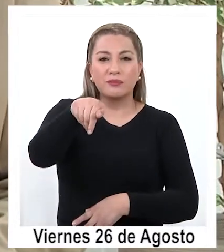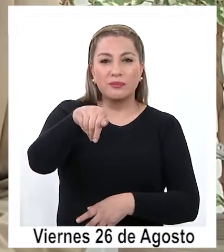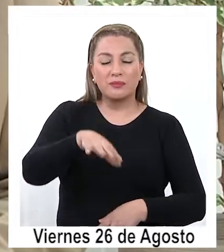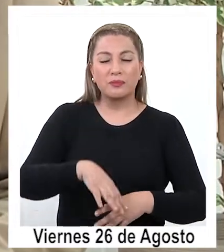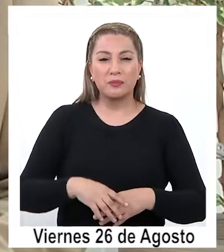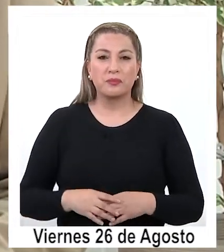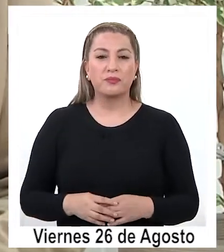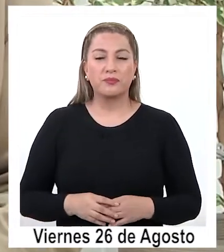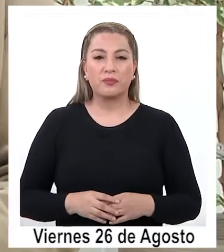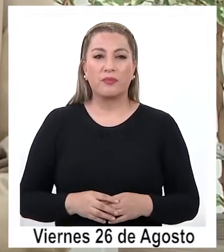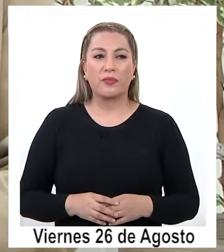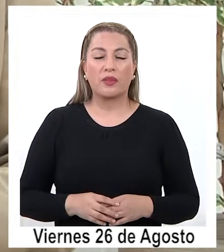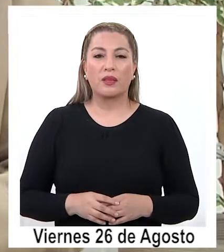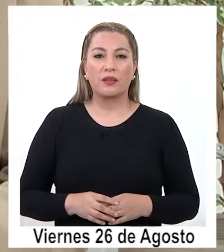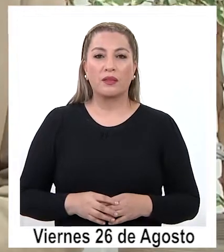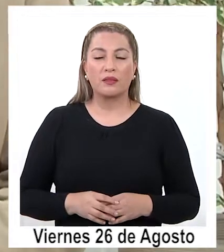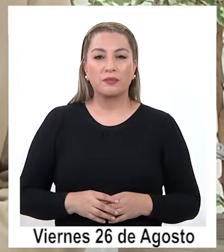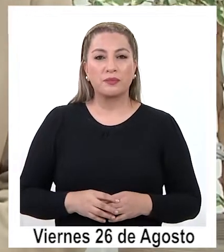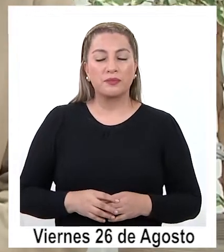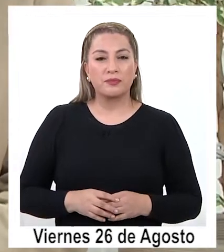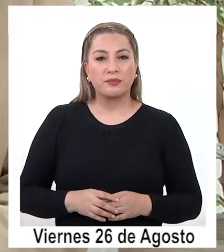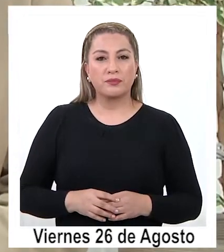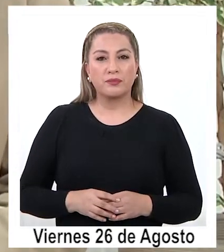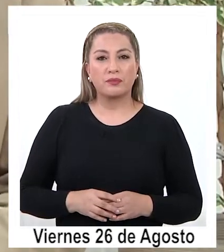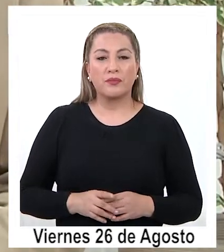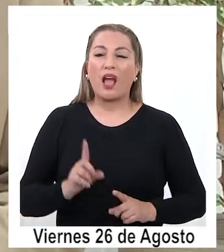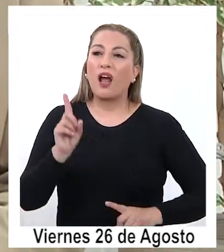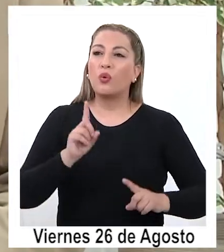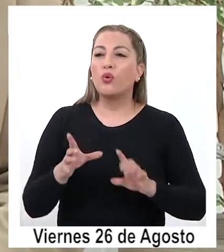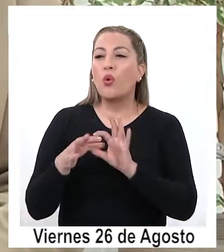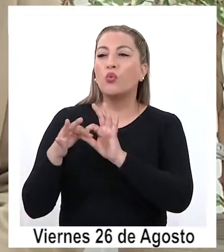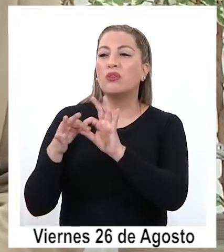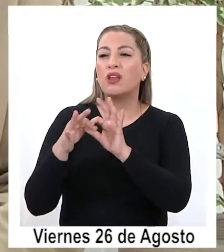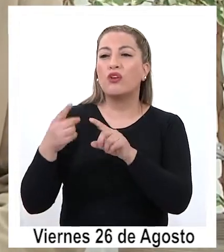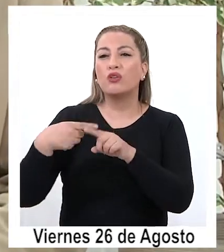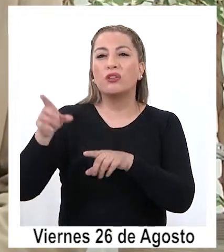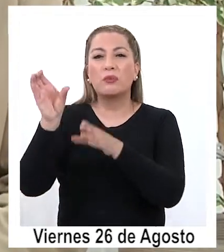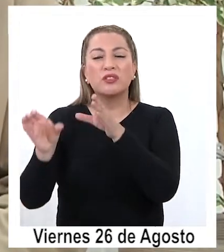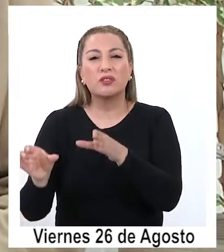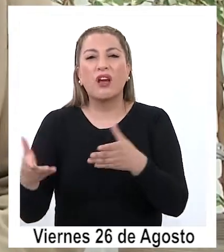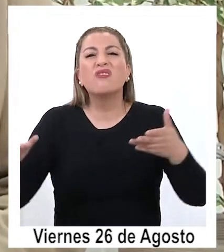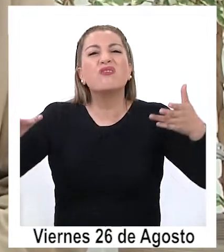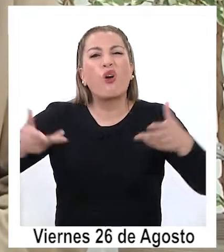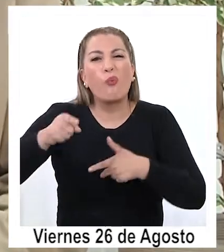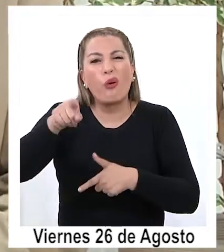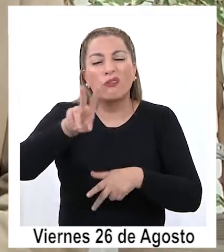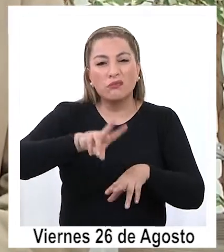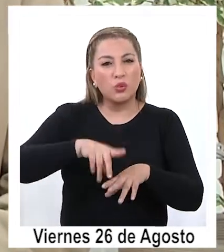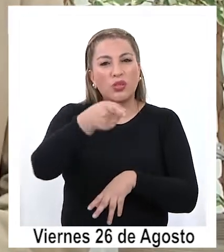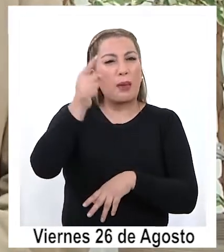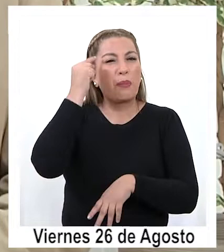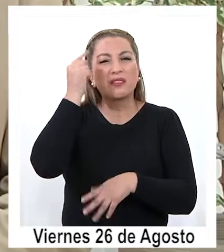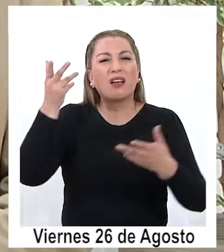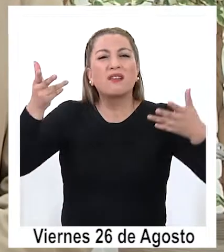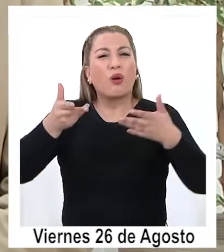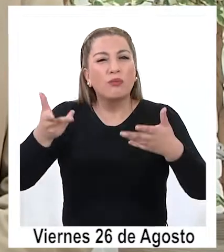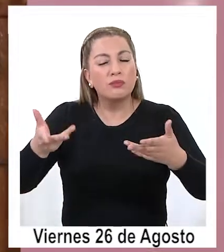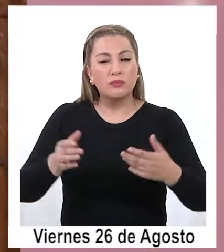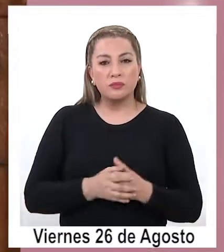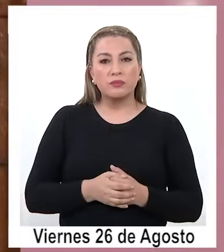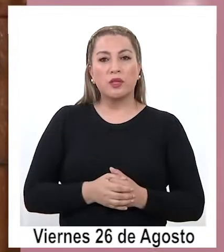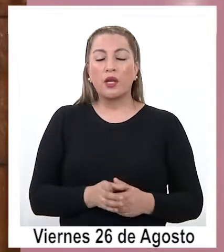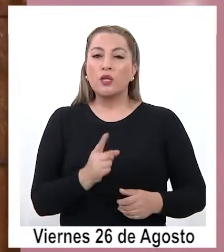alguna suerte de alianzas? ¿Cómo funciona eso? ¿Cómo lo han pensado ustedes? Sí, bueno, nosotros